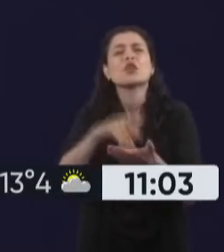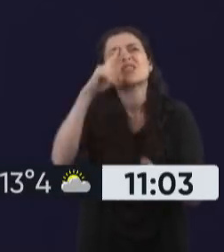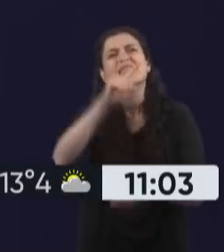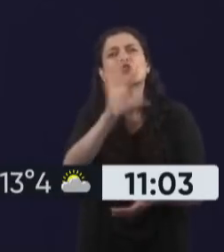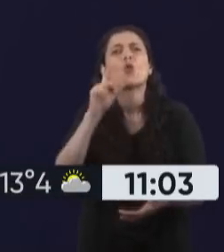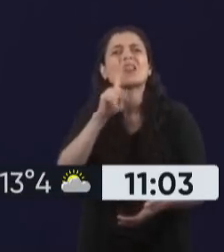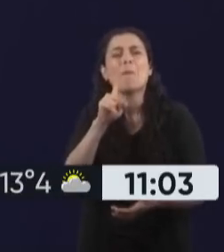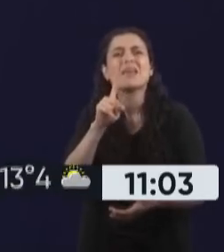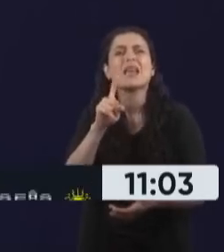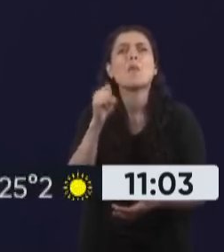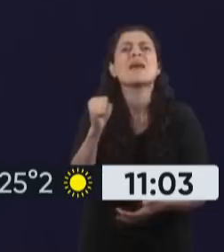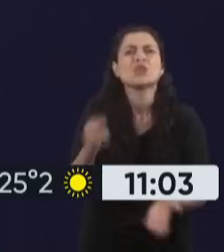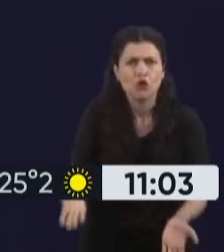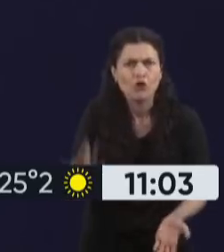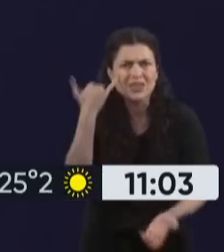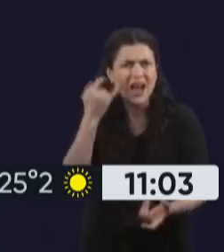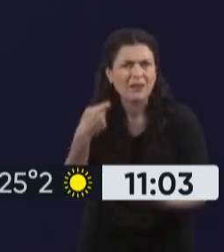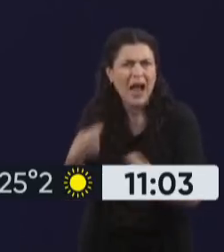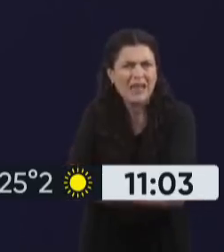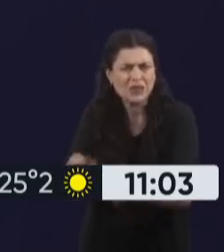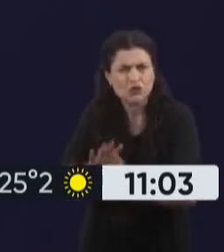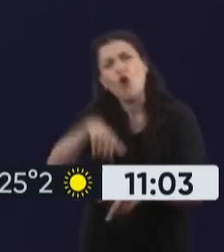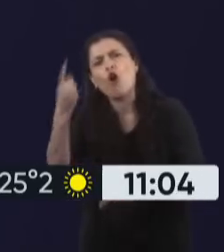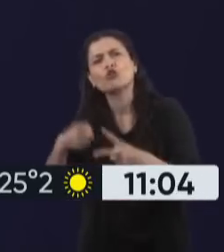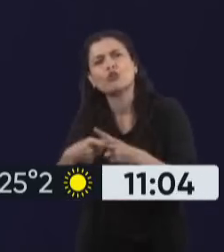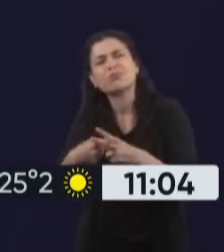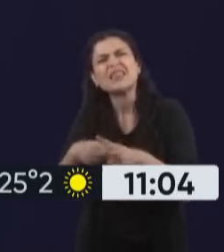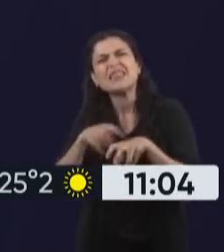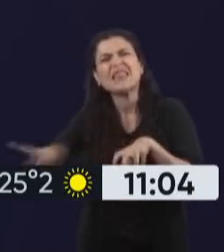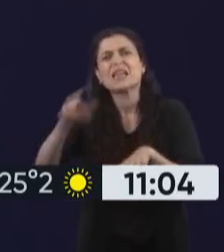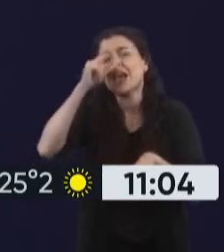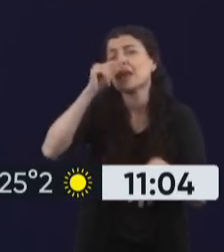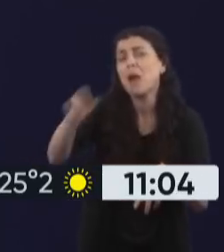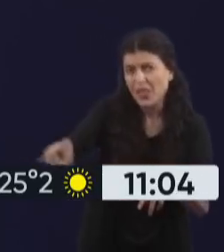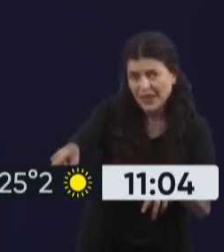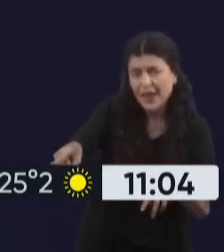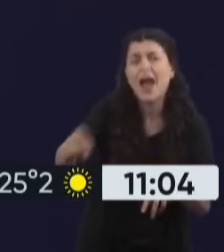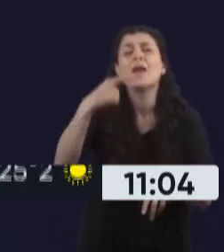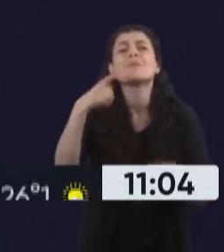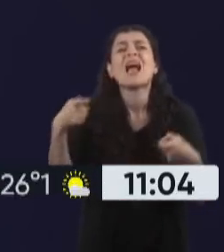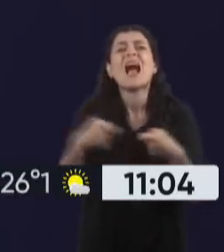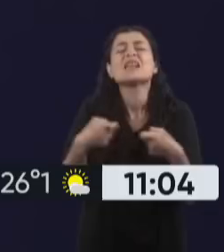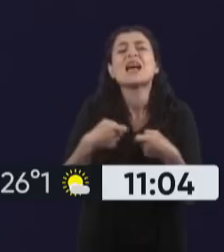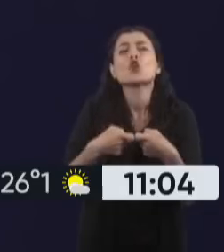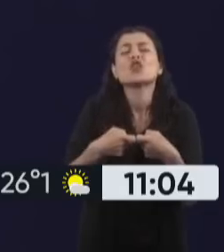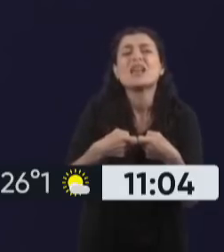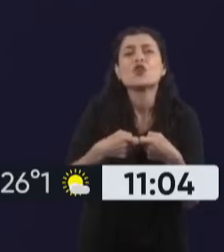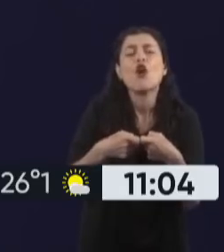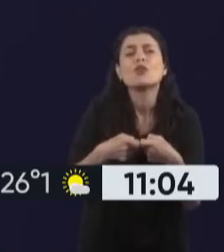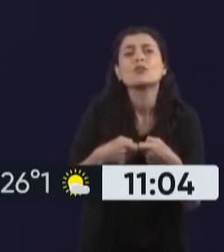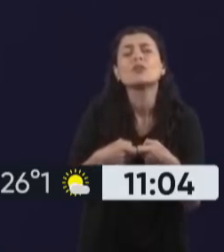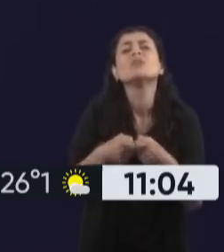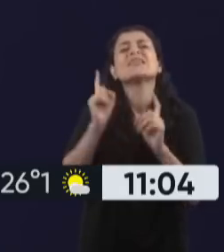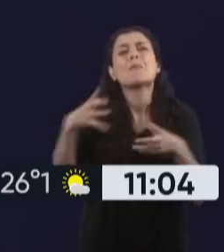7.750.121 pesos. Otro programa se llamaba Taller de Madera, de la Asociación Civil Néstor Vive, con la Universidad Nacional de